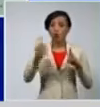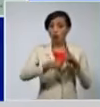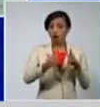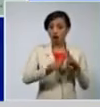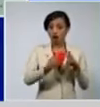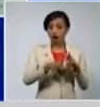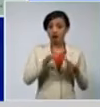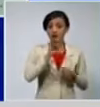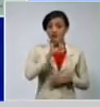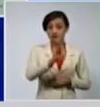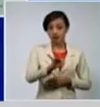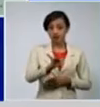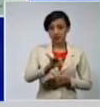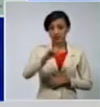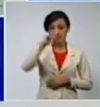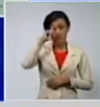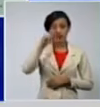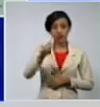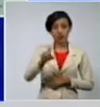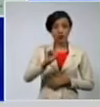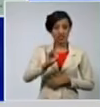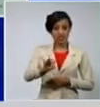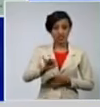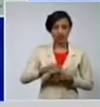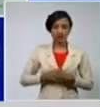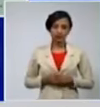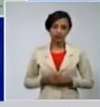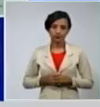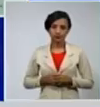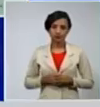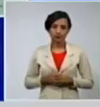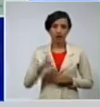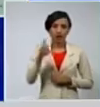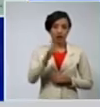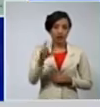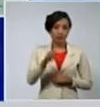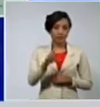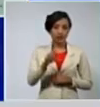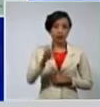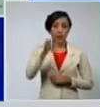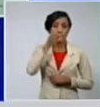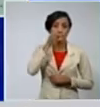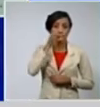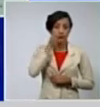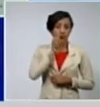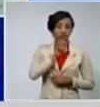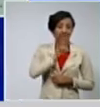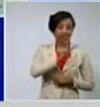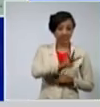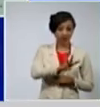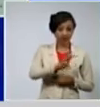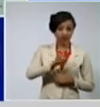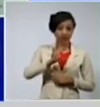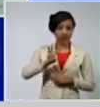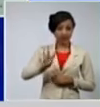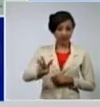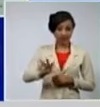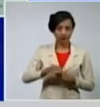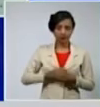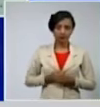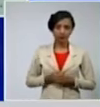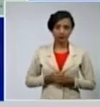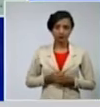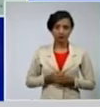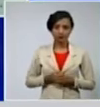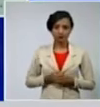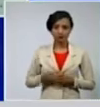Mariel, Bahía Honda, Caimito y Bauta con 3 cada uno, Alquizar